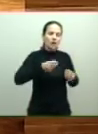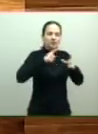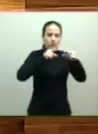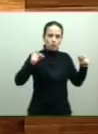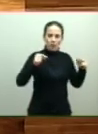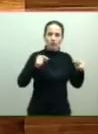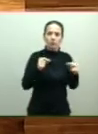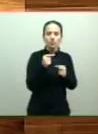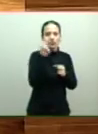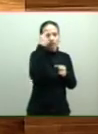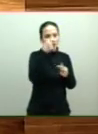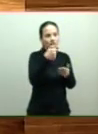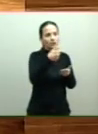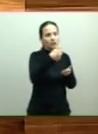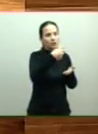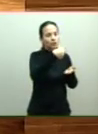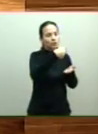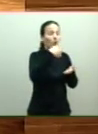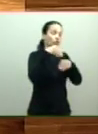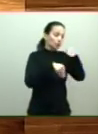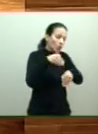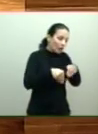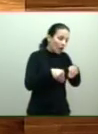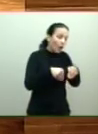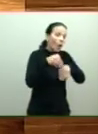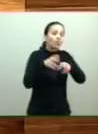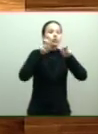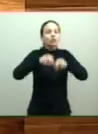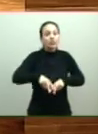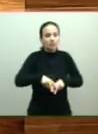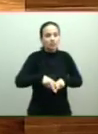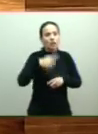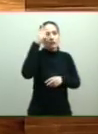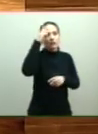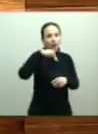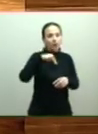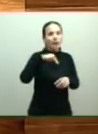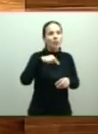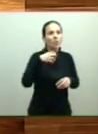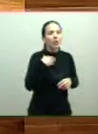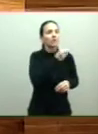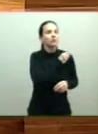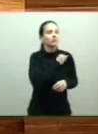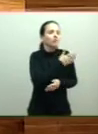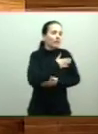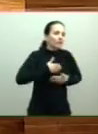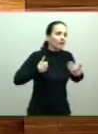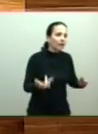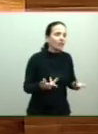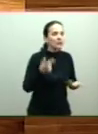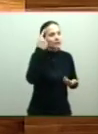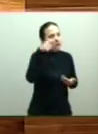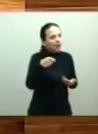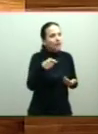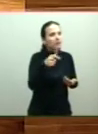que nos votan y que no nos votan. Saben que pueden contar con nosotros, saben que